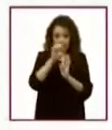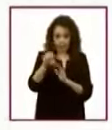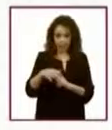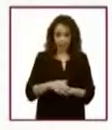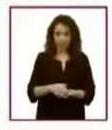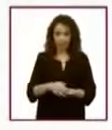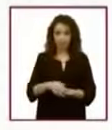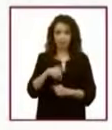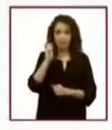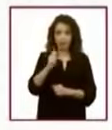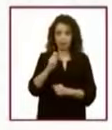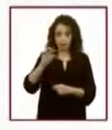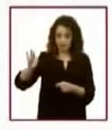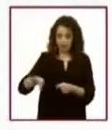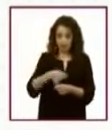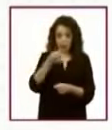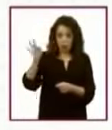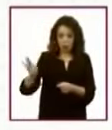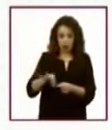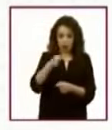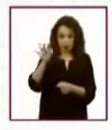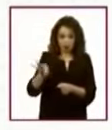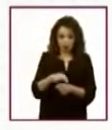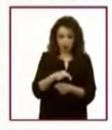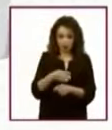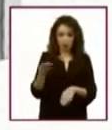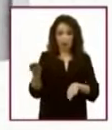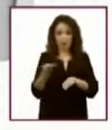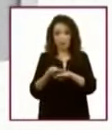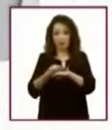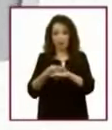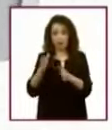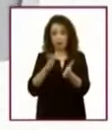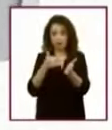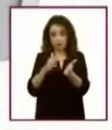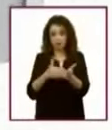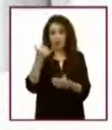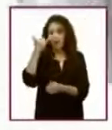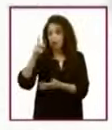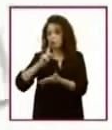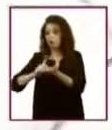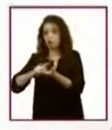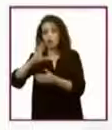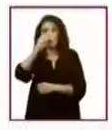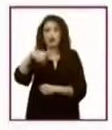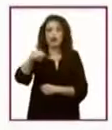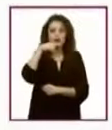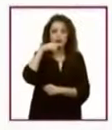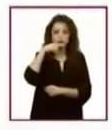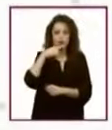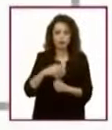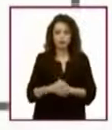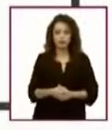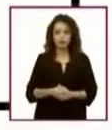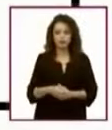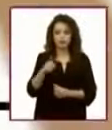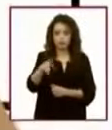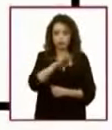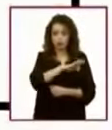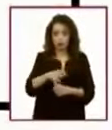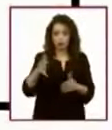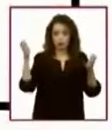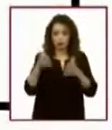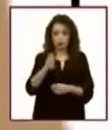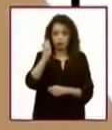o alfiler, hojas blancas y un plumón o lápiz. Traza en una hoja rectas paralelas con